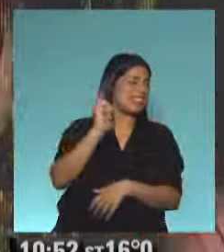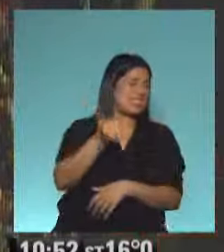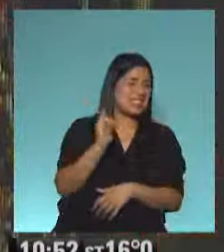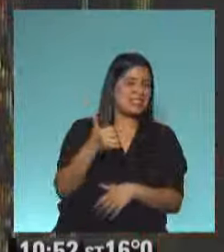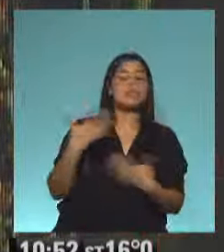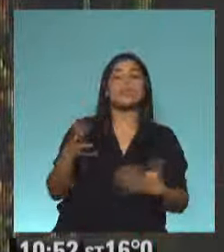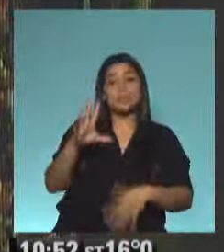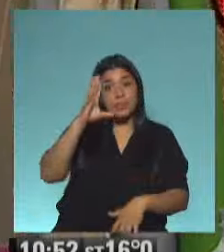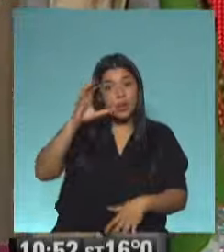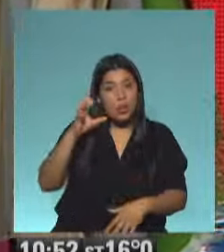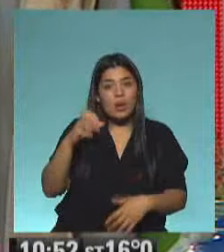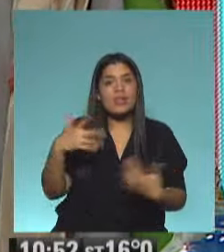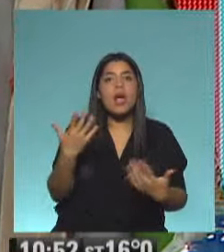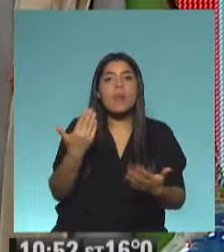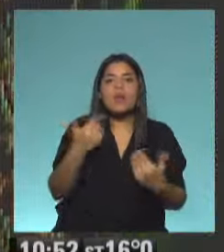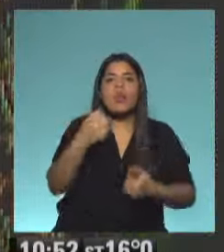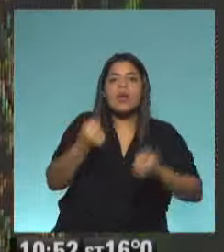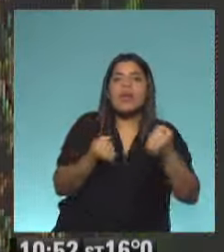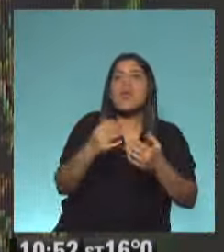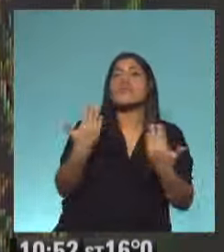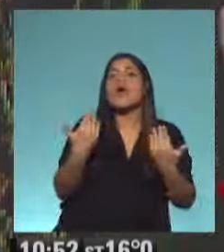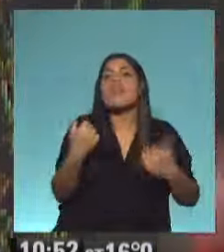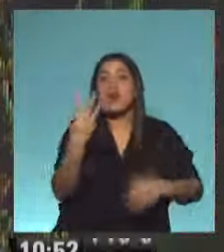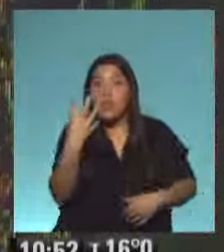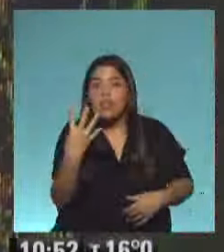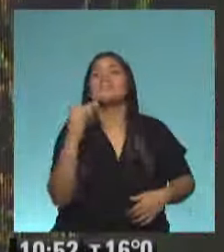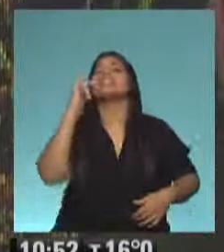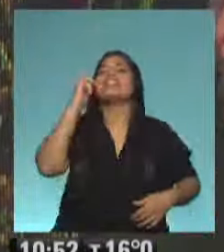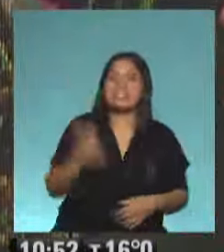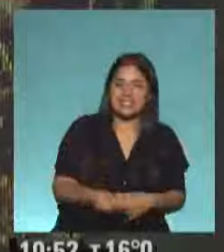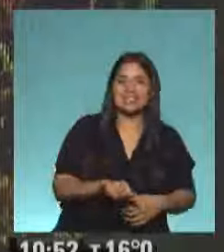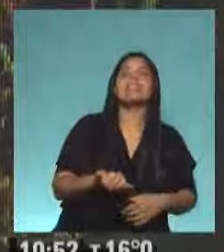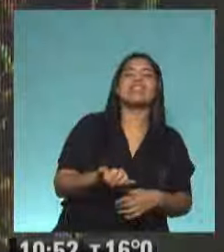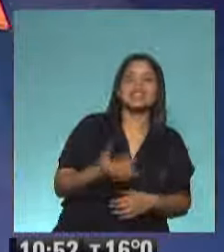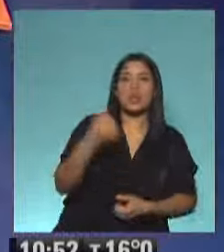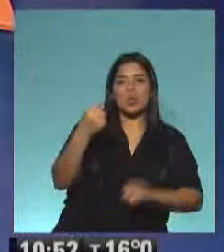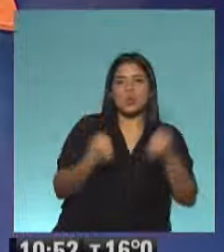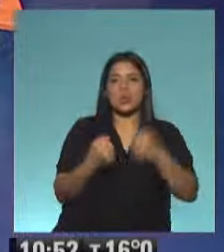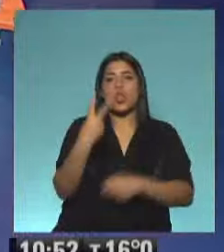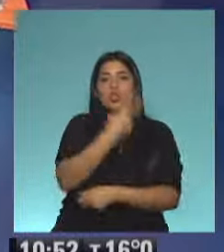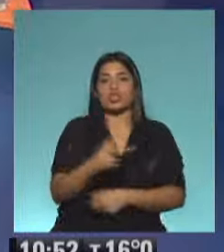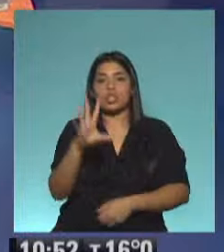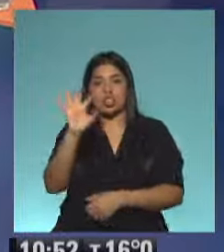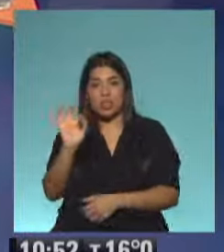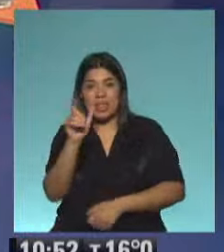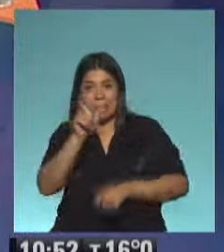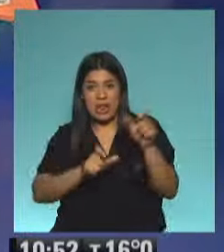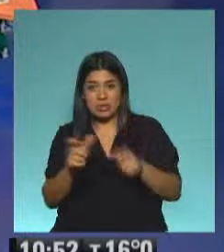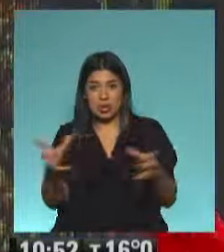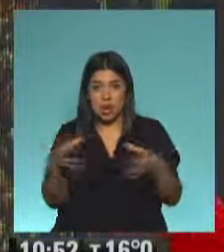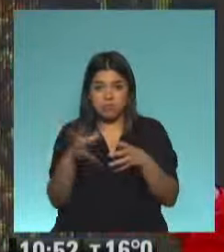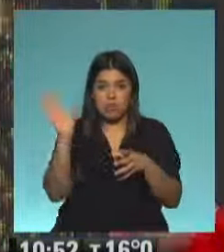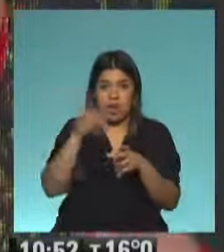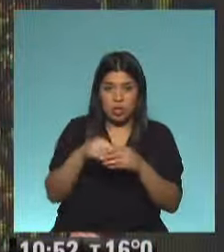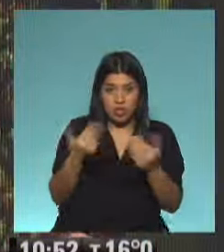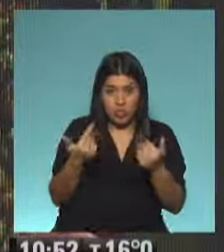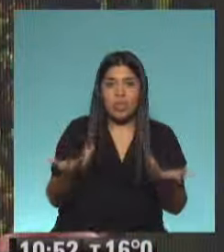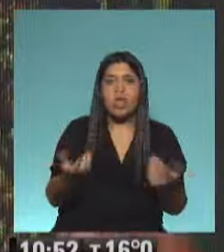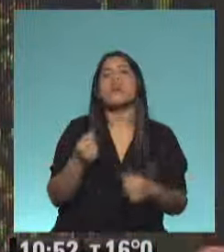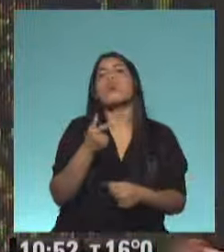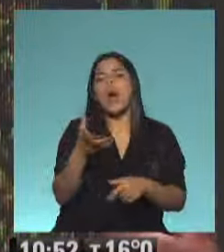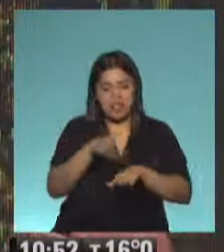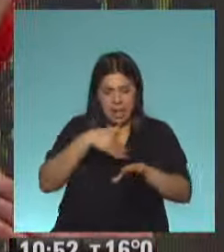podía tener una comparsa? ¡Cuatro! Es verdad, cuatro. ¡250 integrantes! ¡Wow! ¿Cuántas alpargatas tenían los